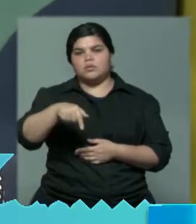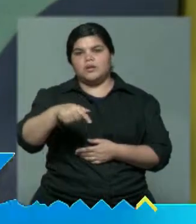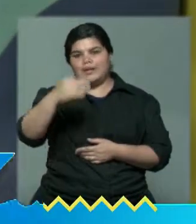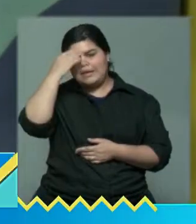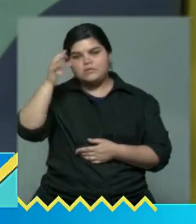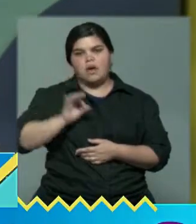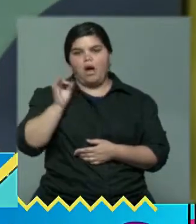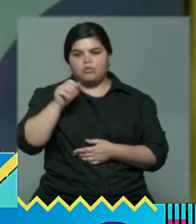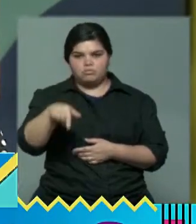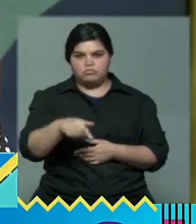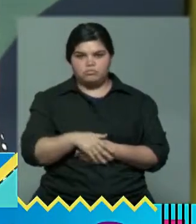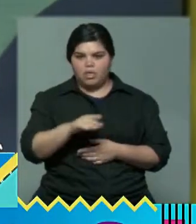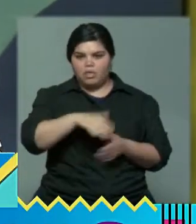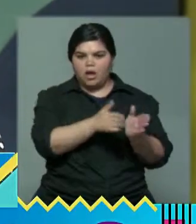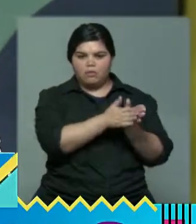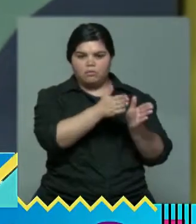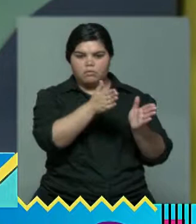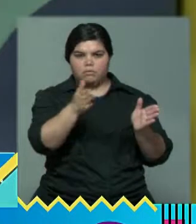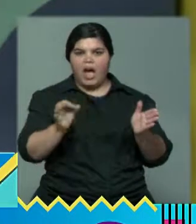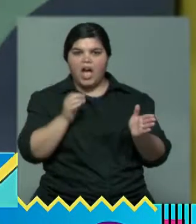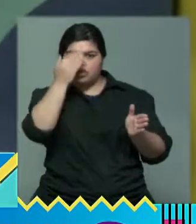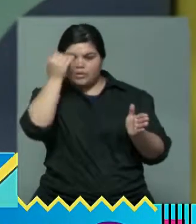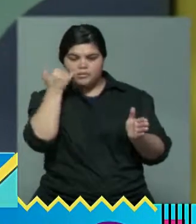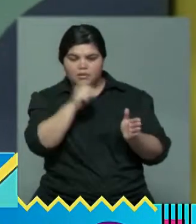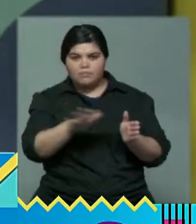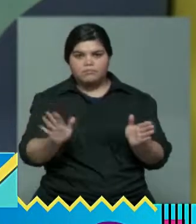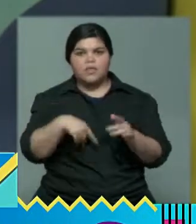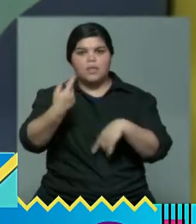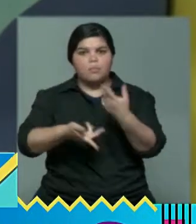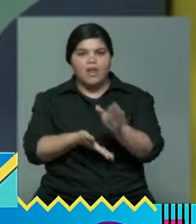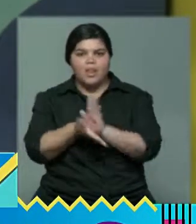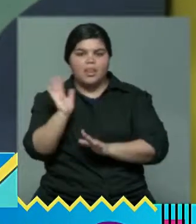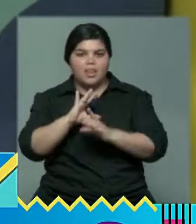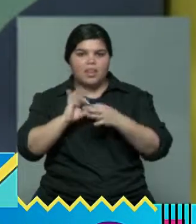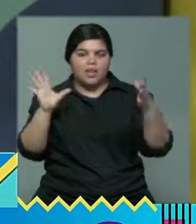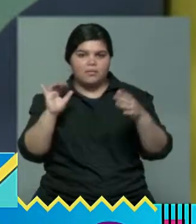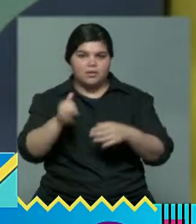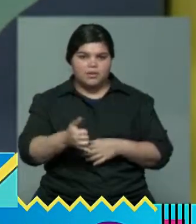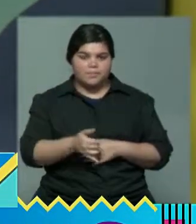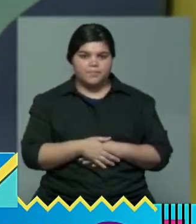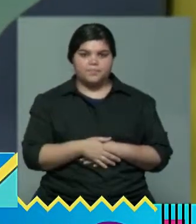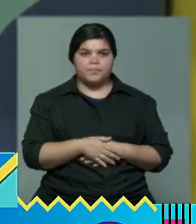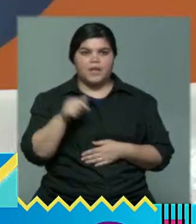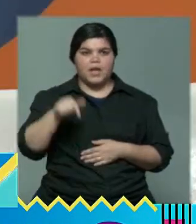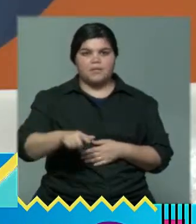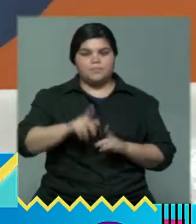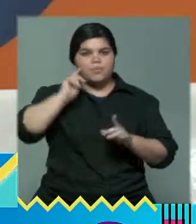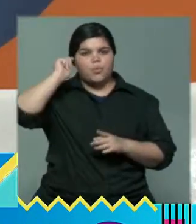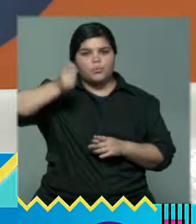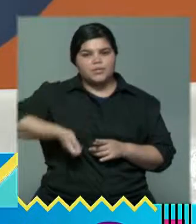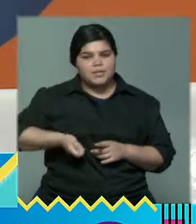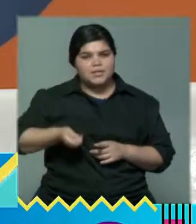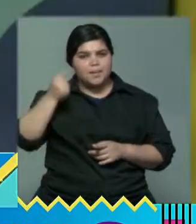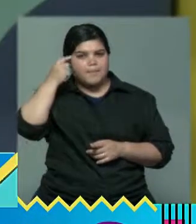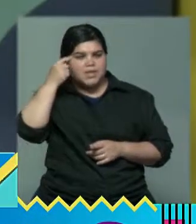La probabilidad que tiene de reinsertarse o de volver a cometer un hecho delictivo a criterio de la justicia de ejecución va a ser